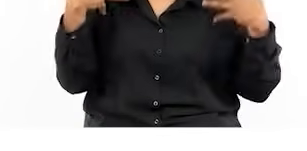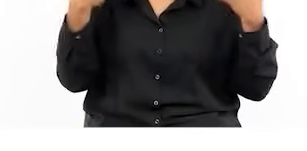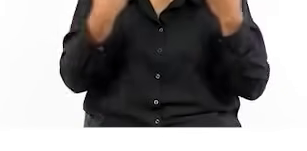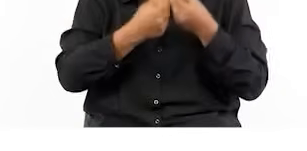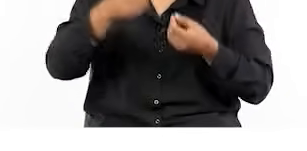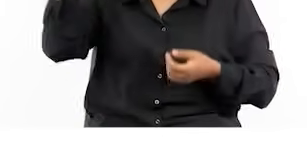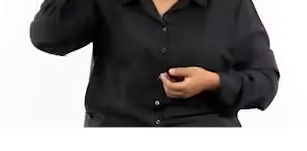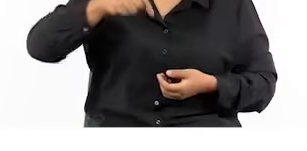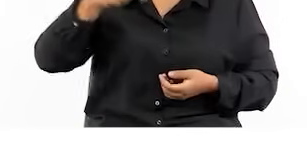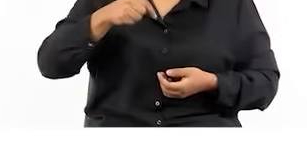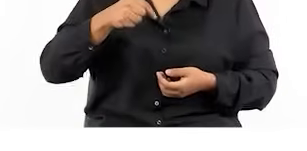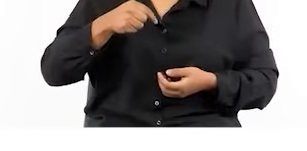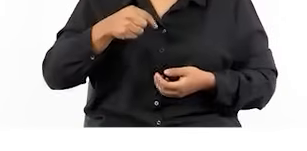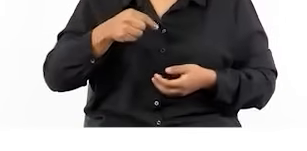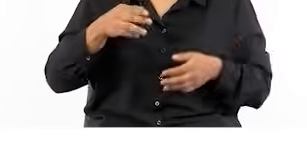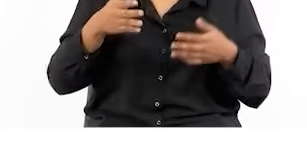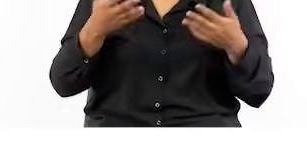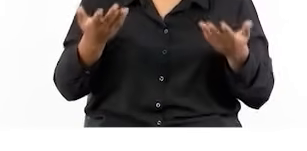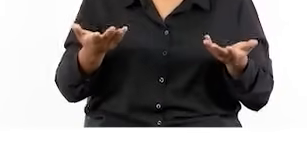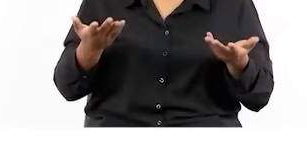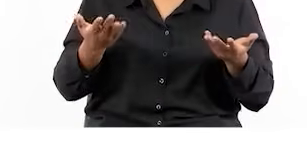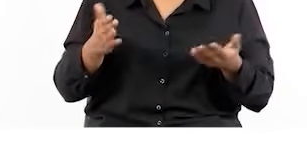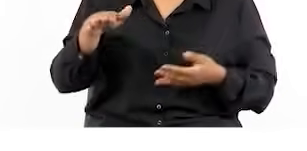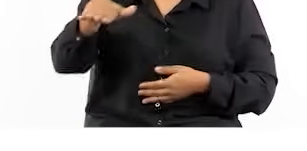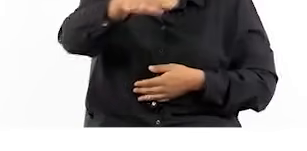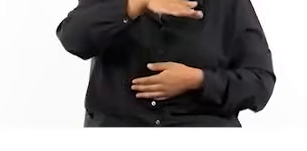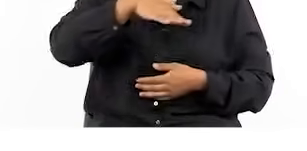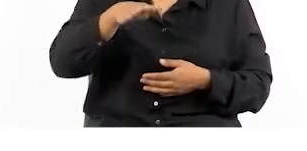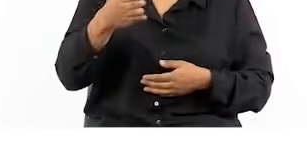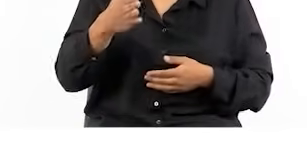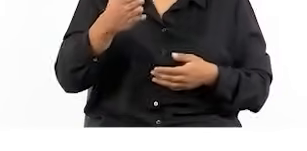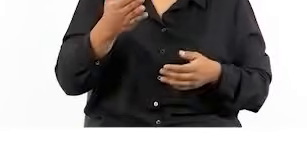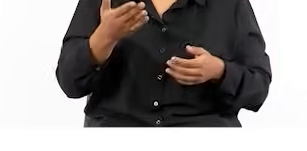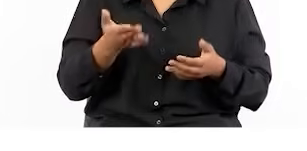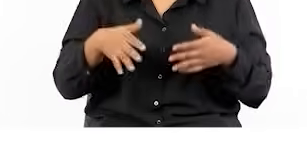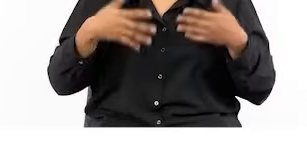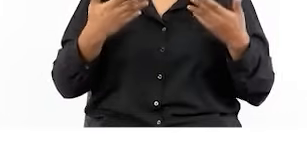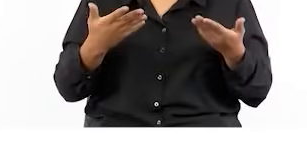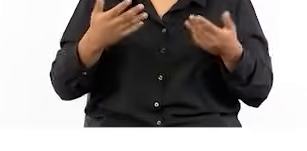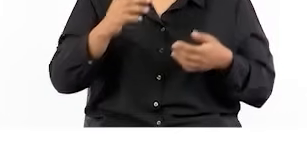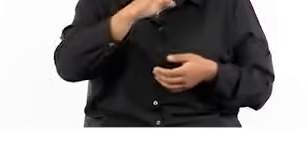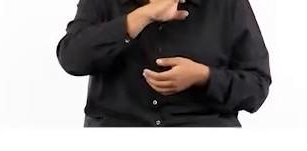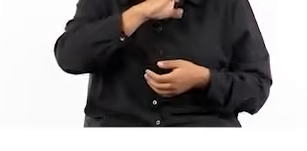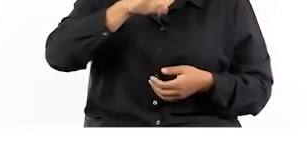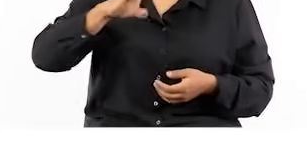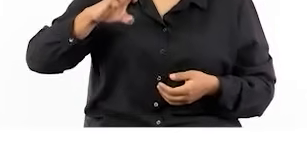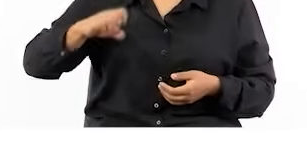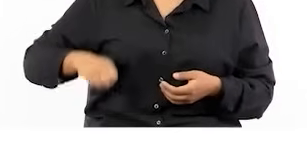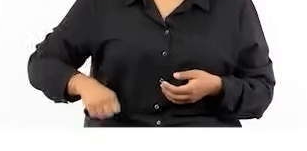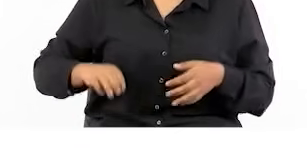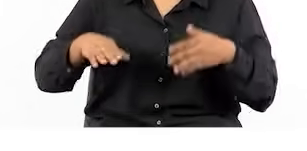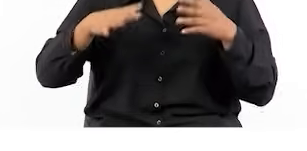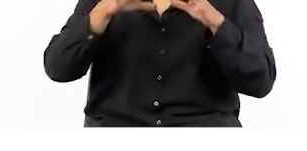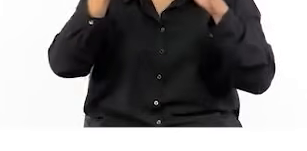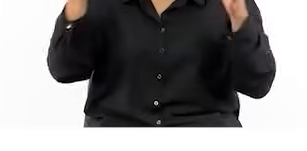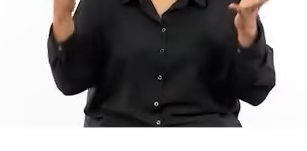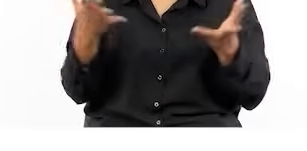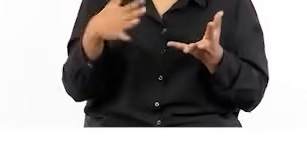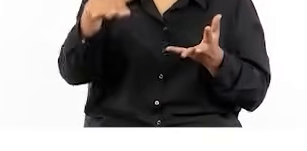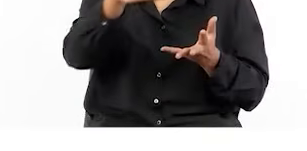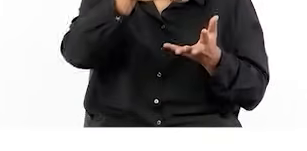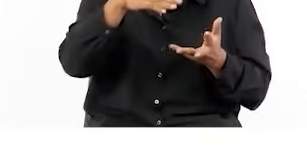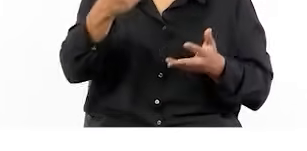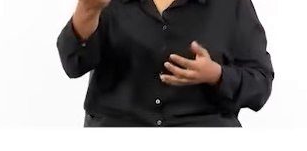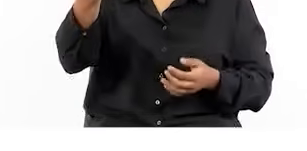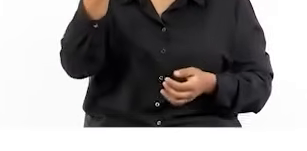Pero, ¿cuáles son los usos del suelo en la sociedad moderna? ¿Qué factores influyen para determinar el uso del suelo? Bueno, en